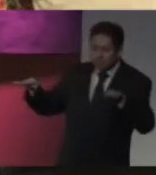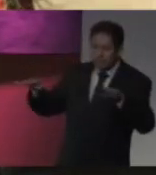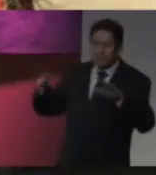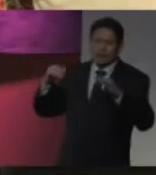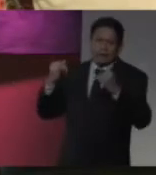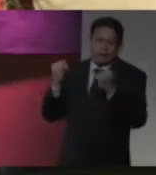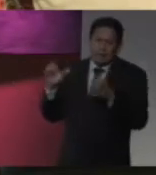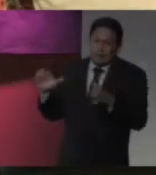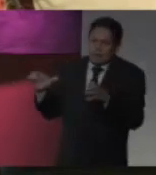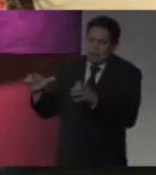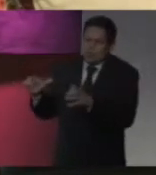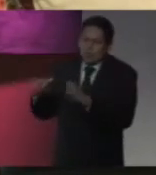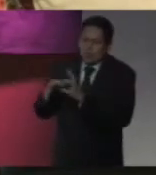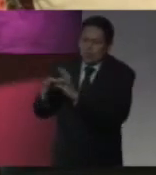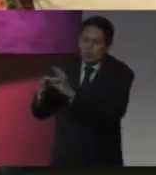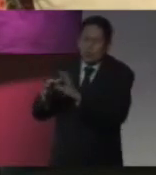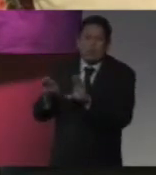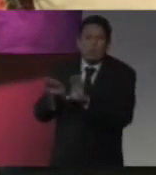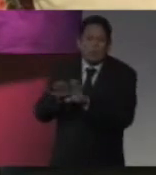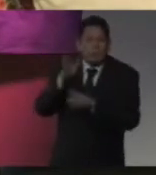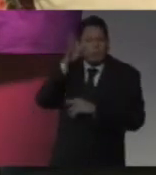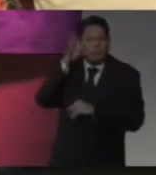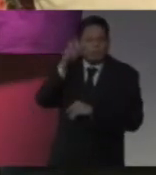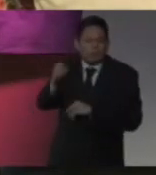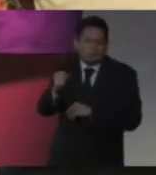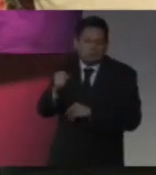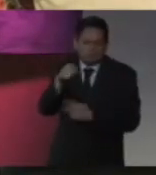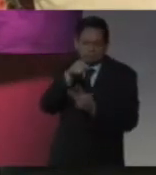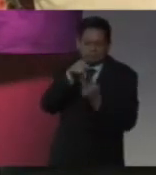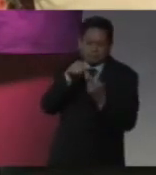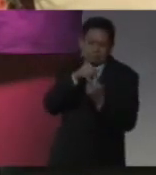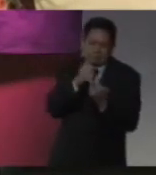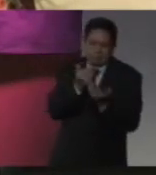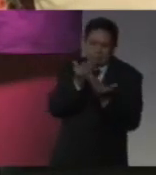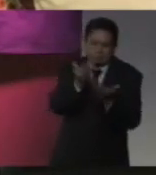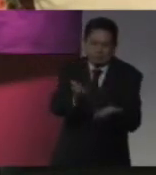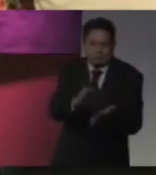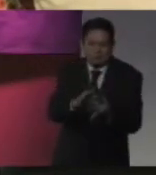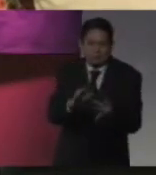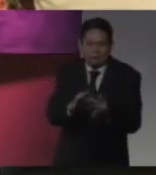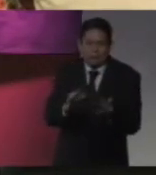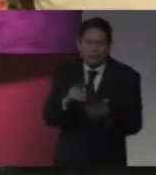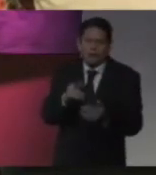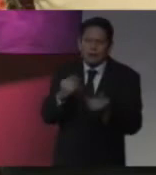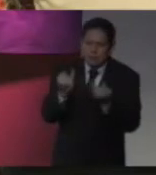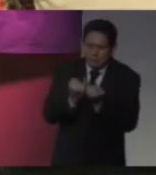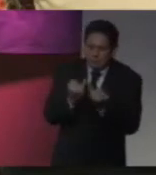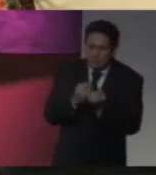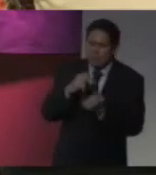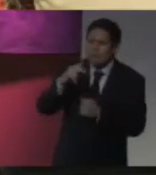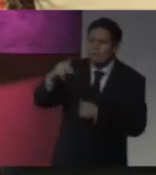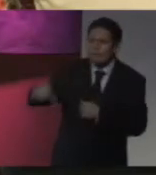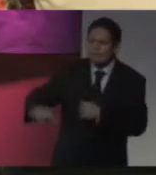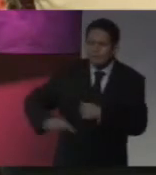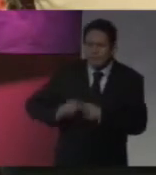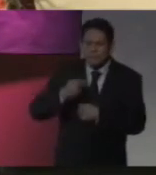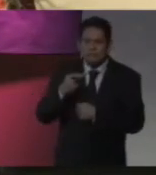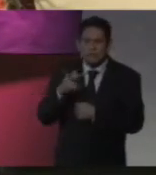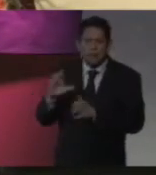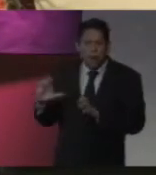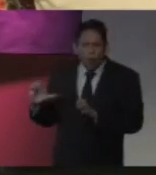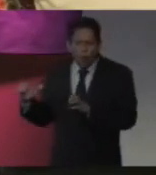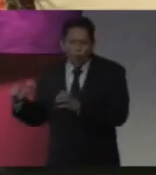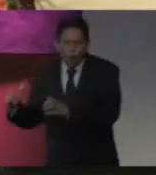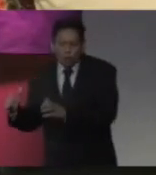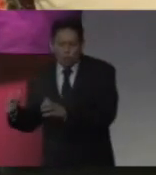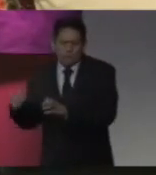se logra? Y para dar un poquito más, para contestar más concretamente a la subjetividad colectiva, que